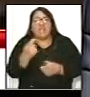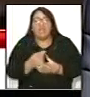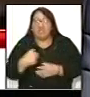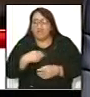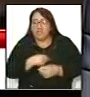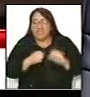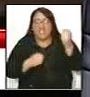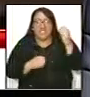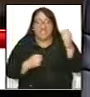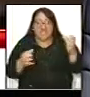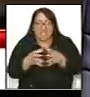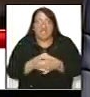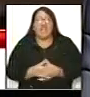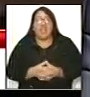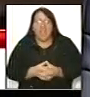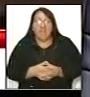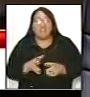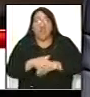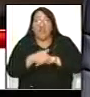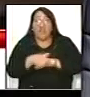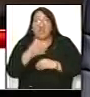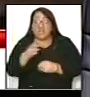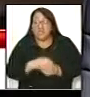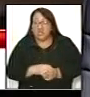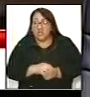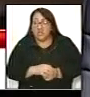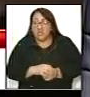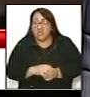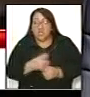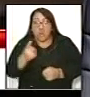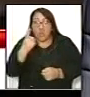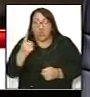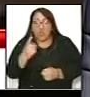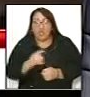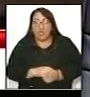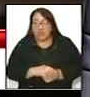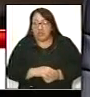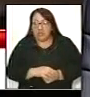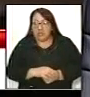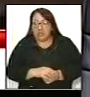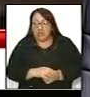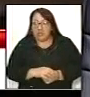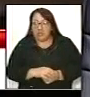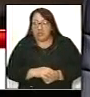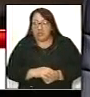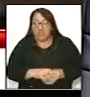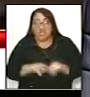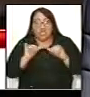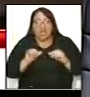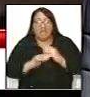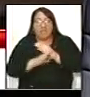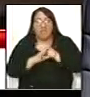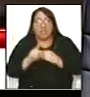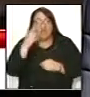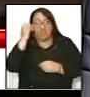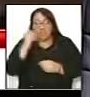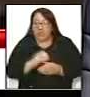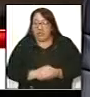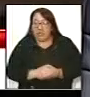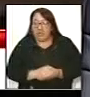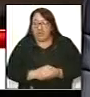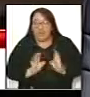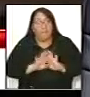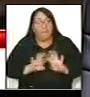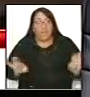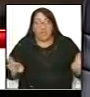nuestros izquierdistas. Así que lo felicito por haber sido el único que se quedó a defender su posición, más